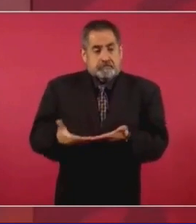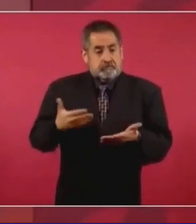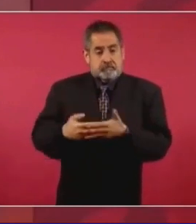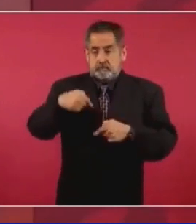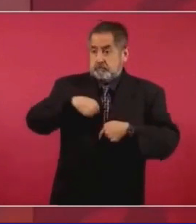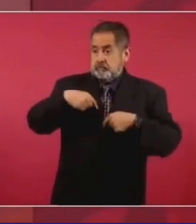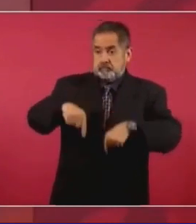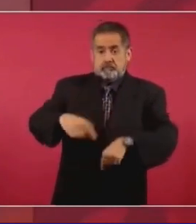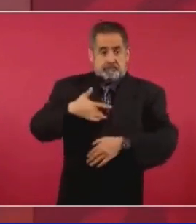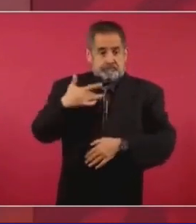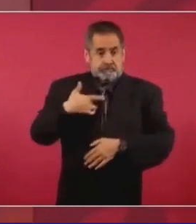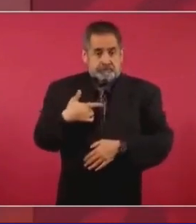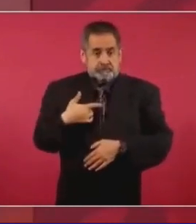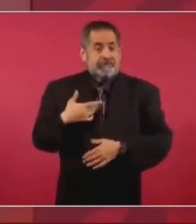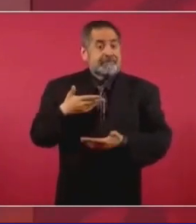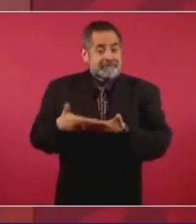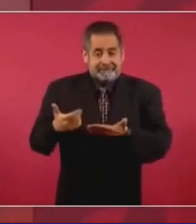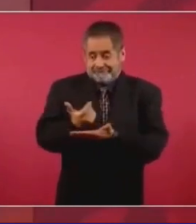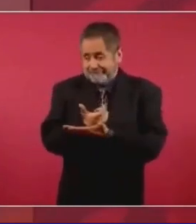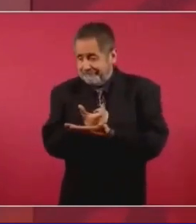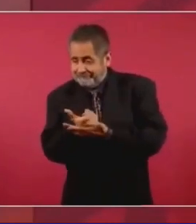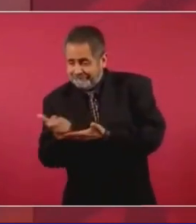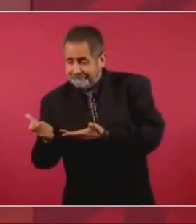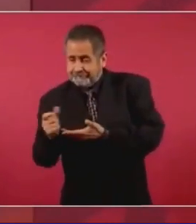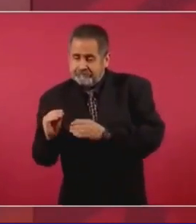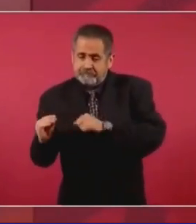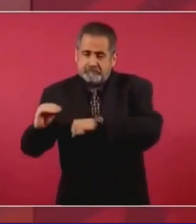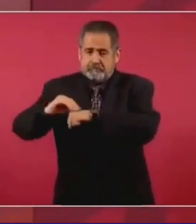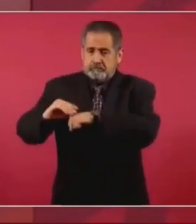de que el salario, aún con inflación,